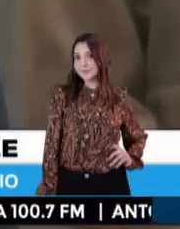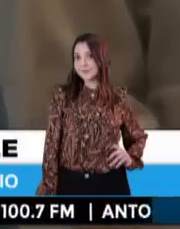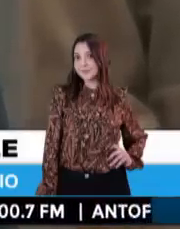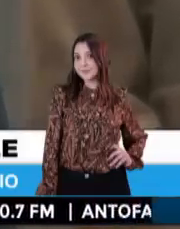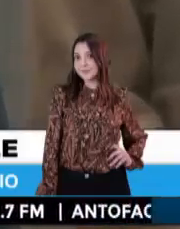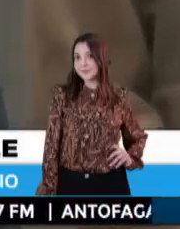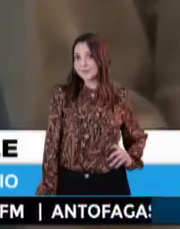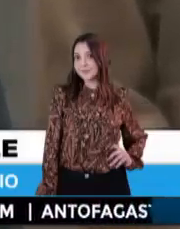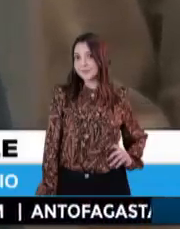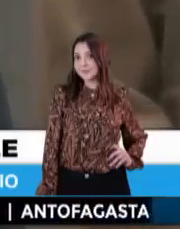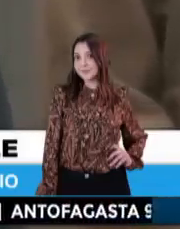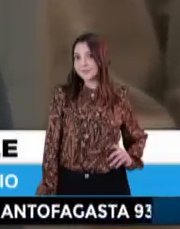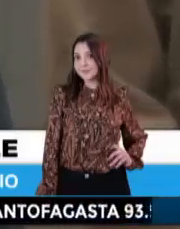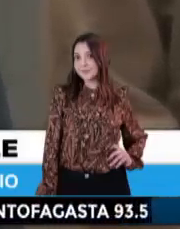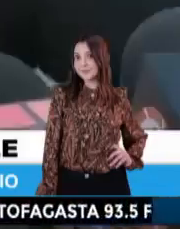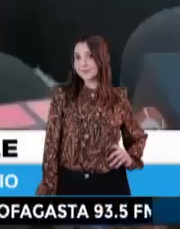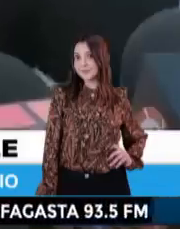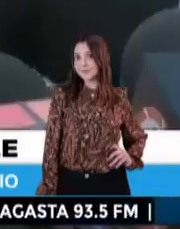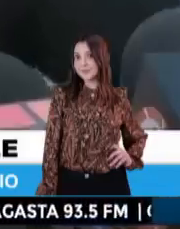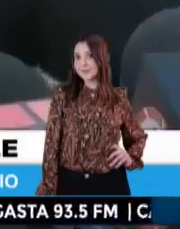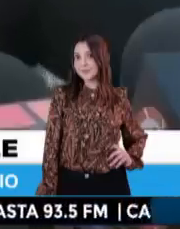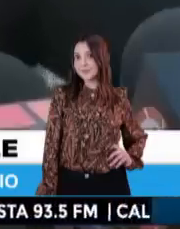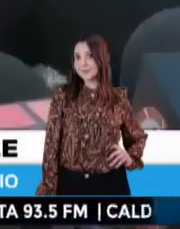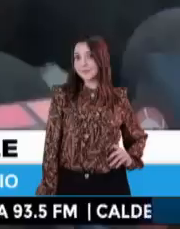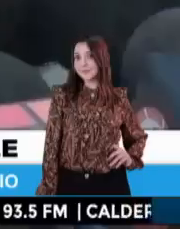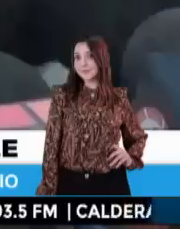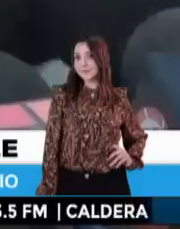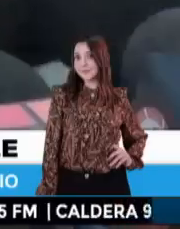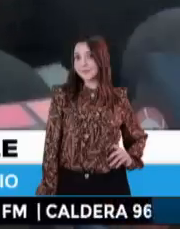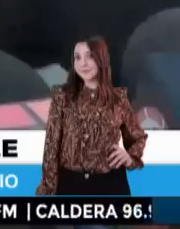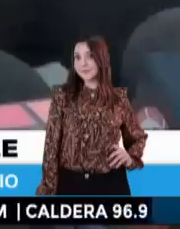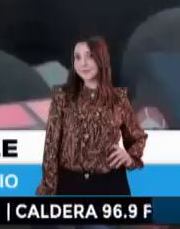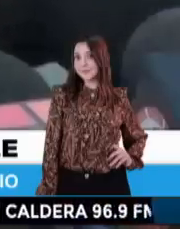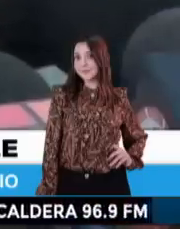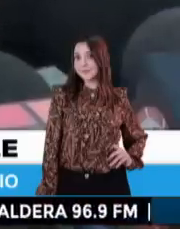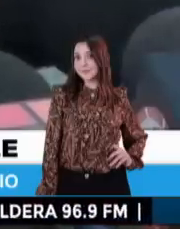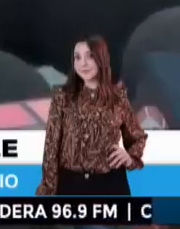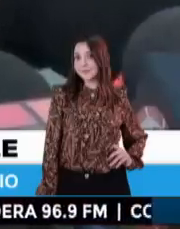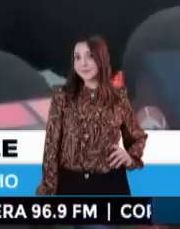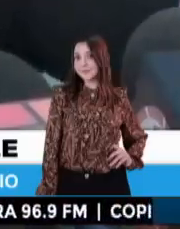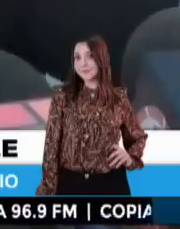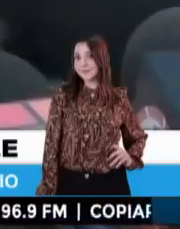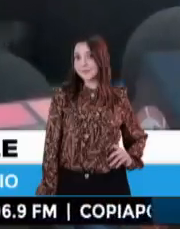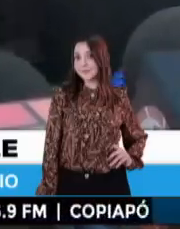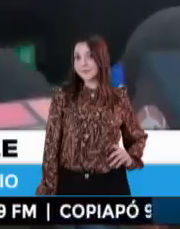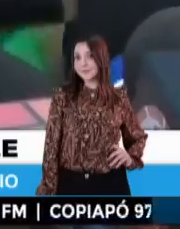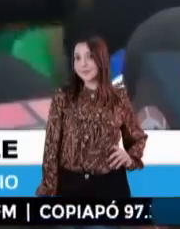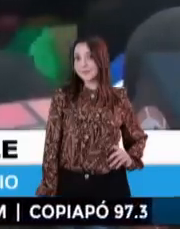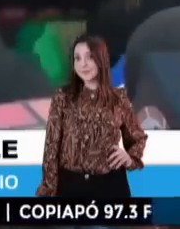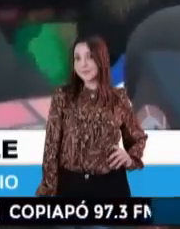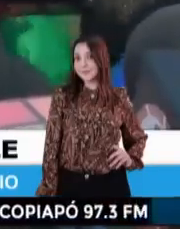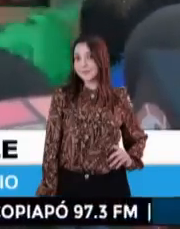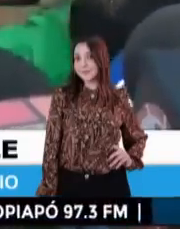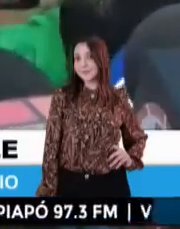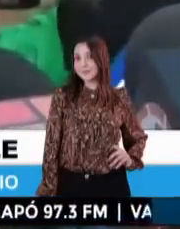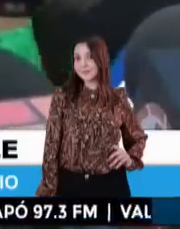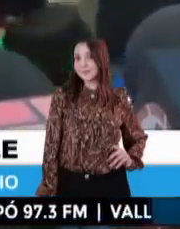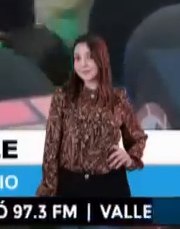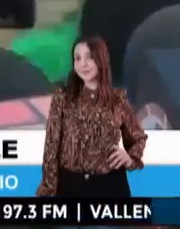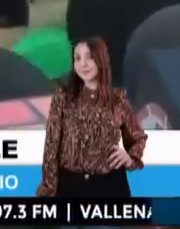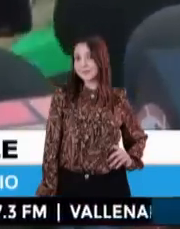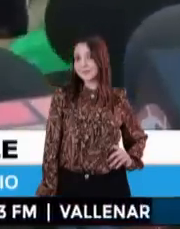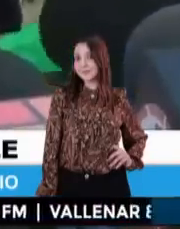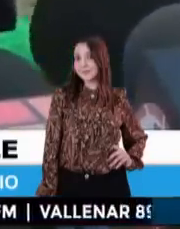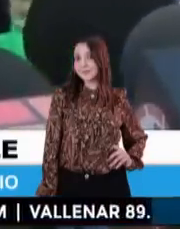a la ministra Fernández de toda responsabilidad, reiterando que no fue informada de la magnitud del problema. Sin embargo, además de